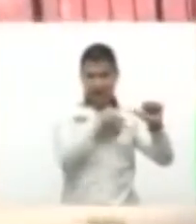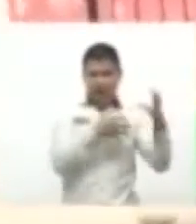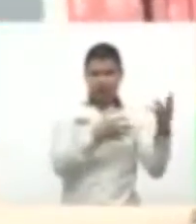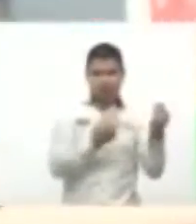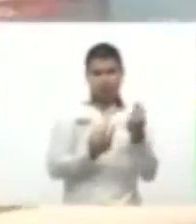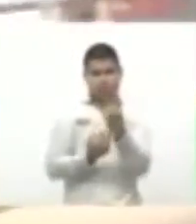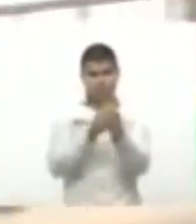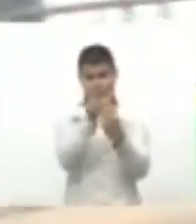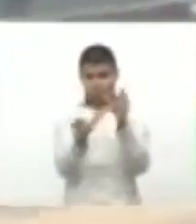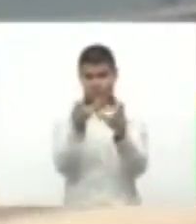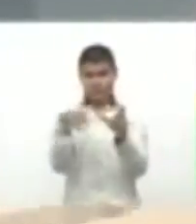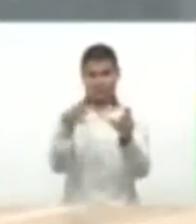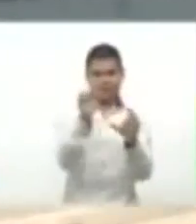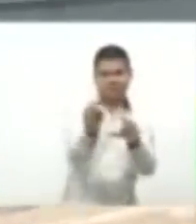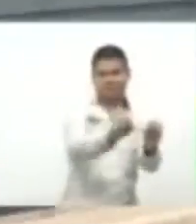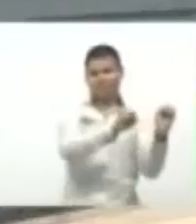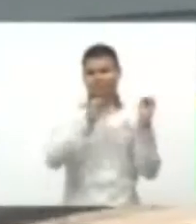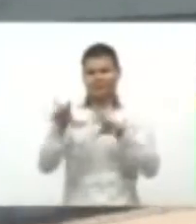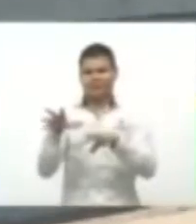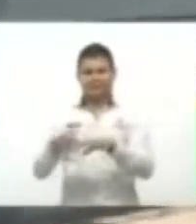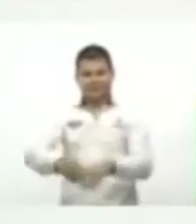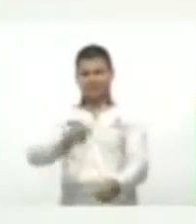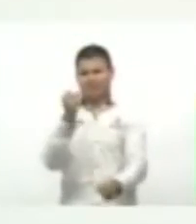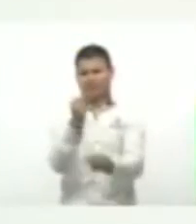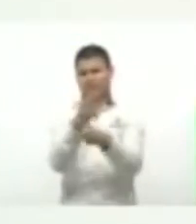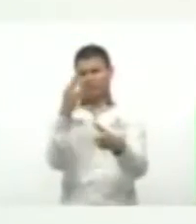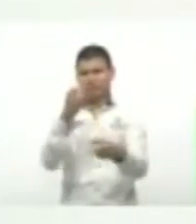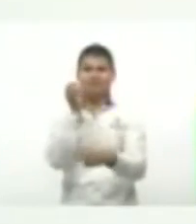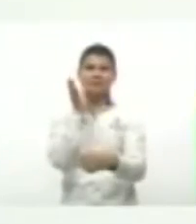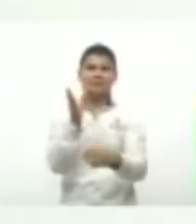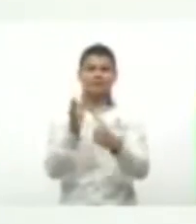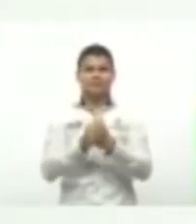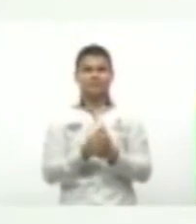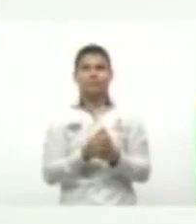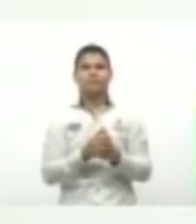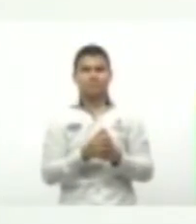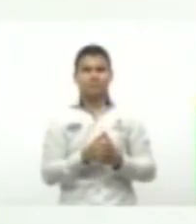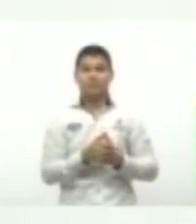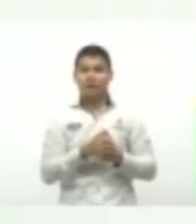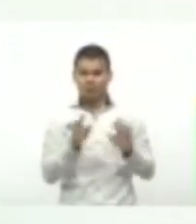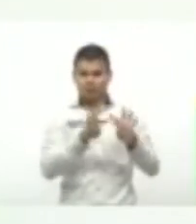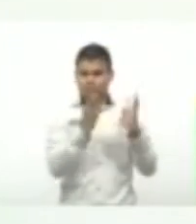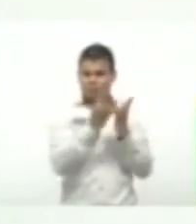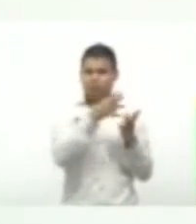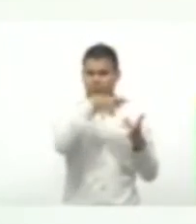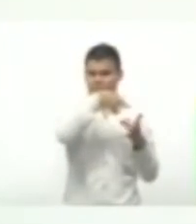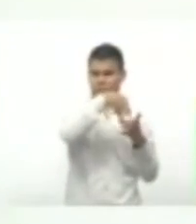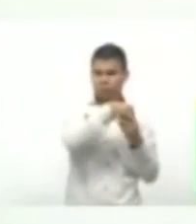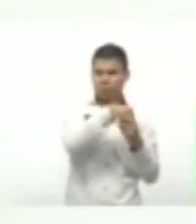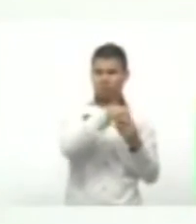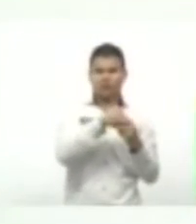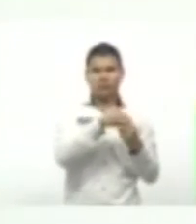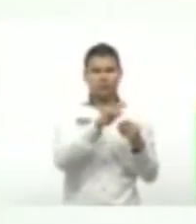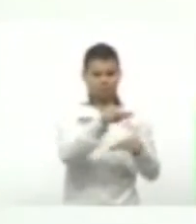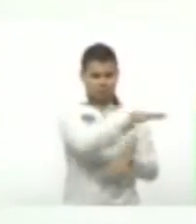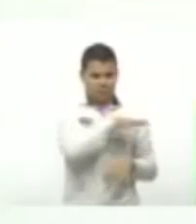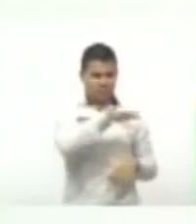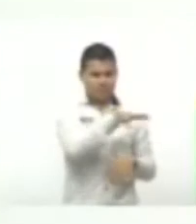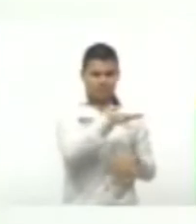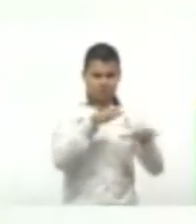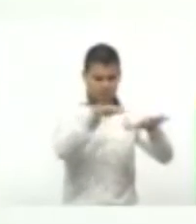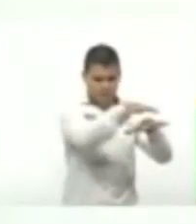que al decir de las autoridades son de alta peligrosidad. Hubo una alteración del orden interno en el patio A del